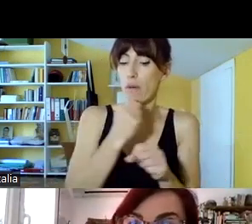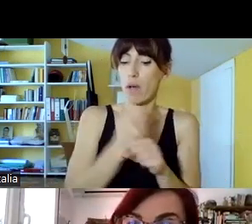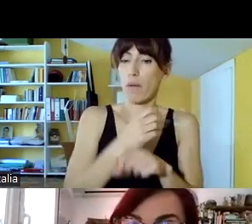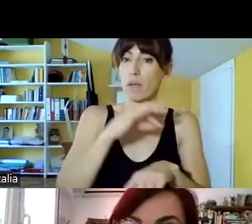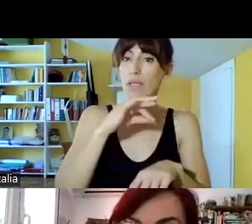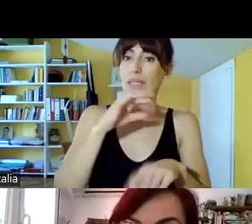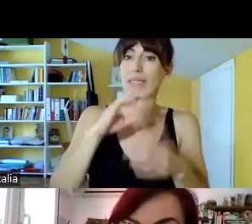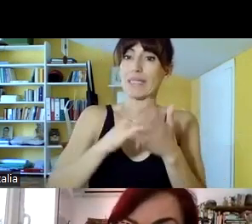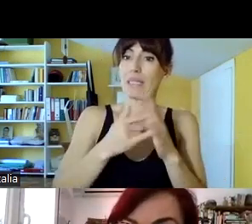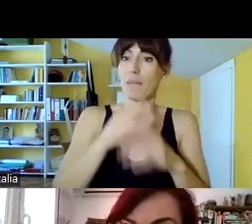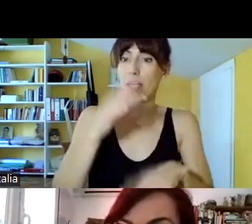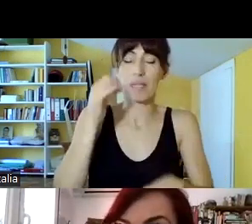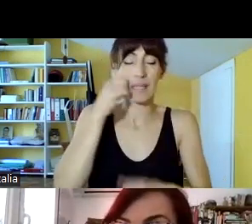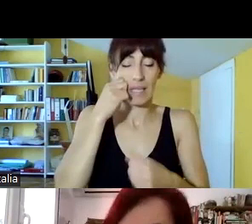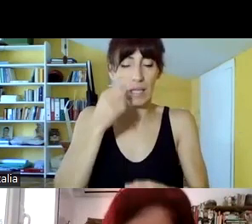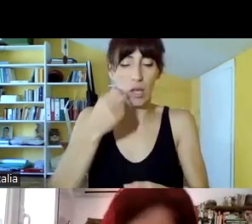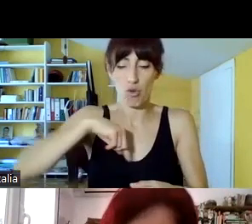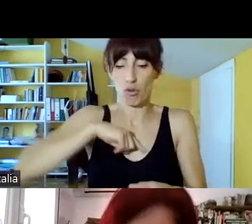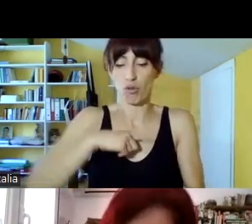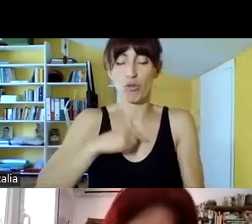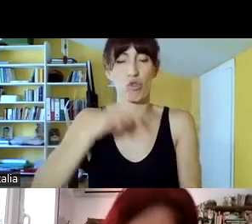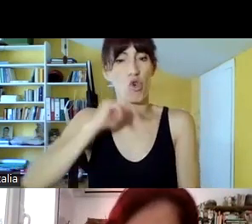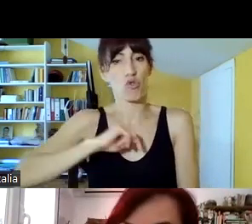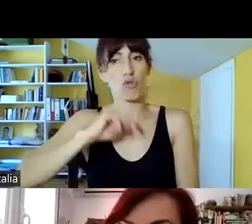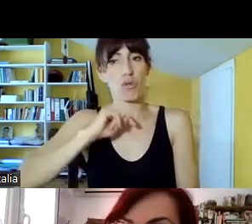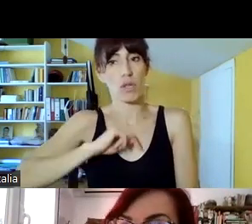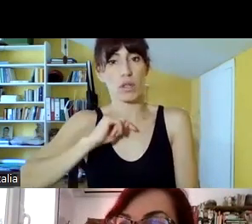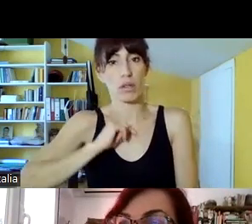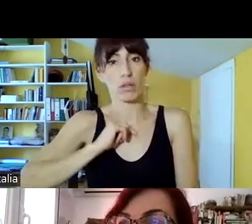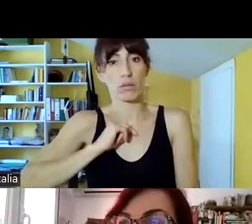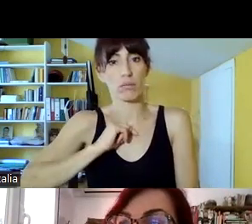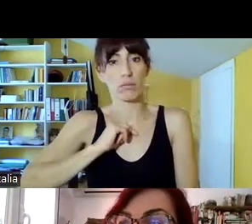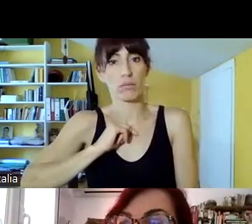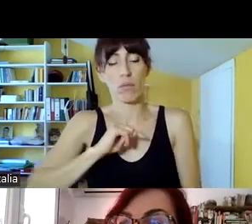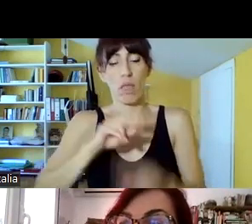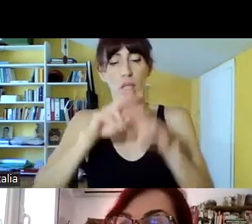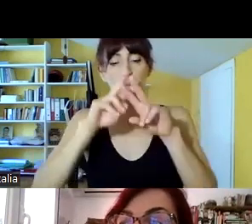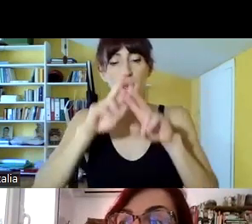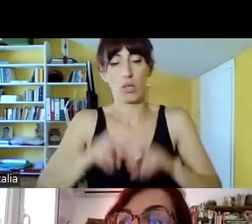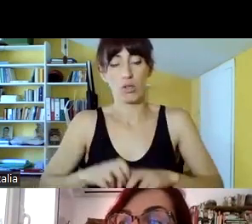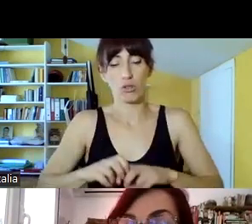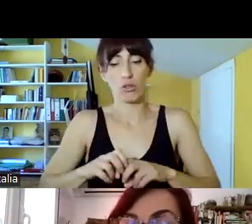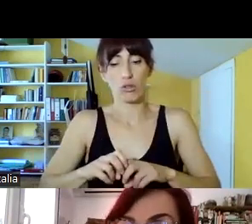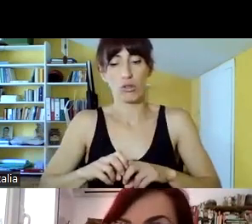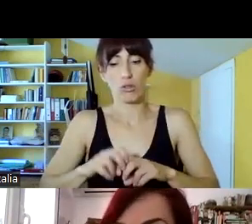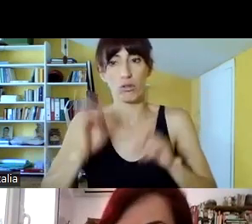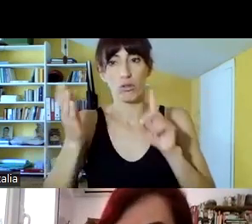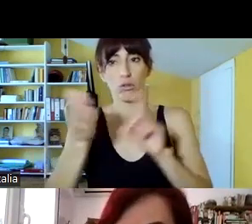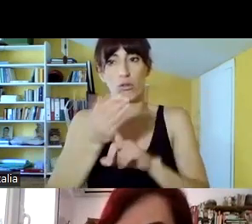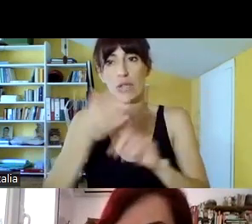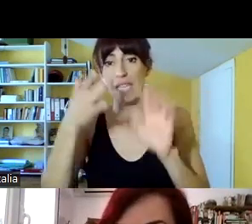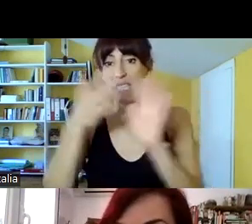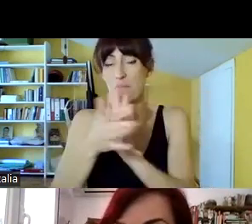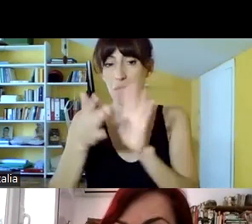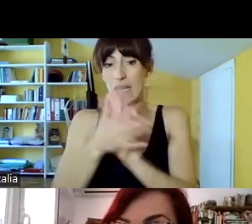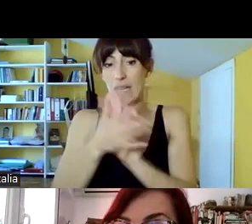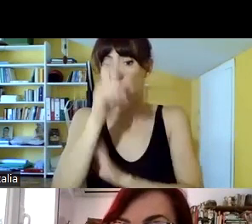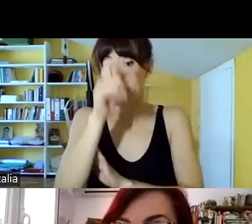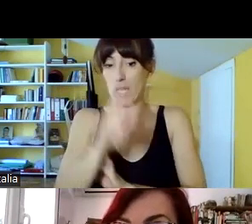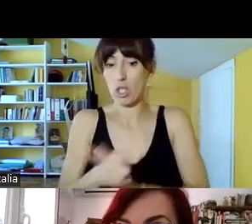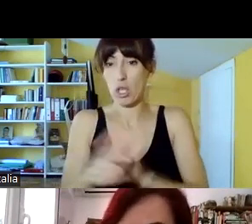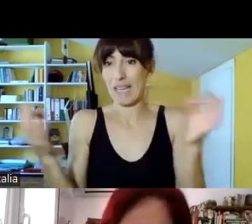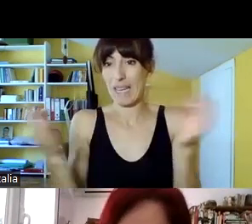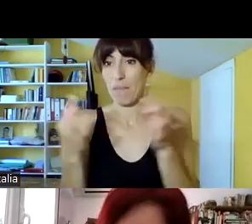sanitario, y es importante ser conscientes, por una parte, eso, ¿no? De que los diagnósticos no explican lo que le pasa a la persona, sino